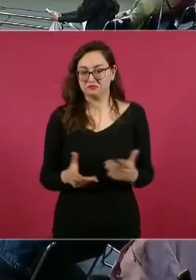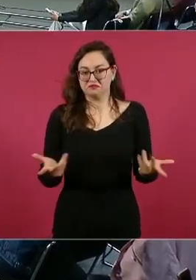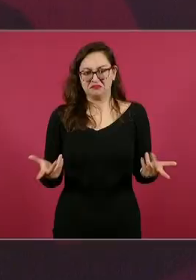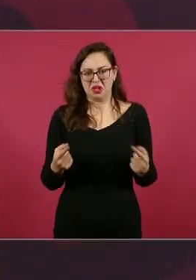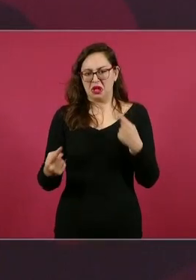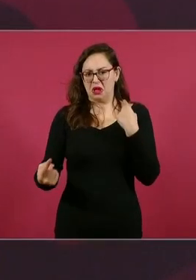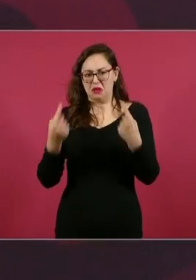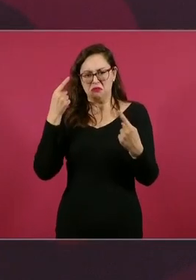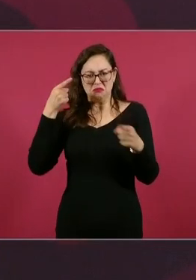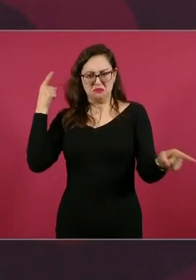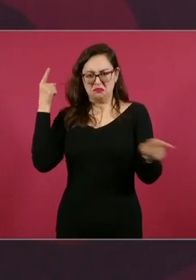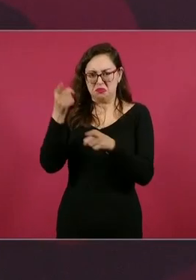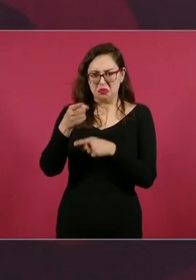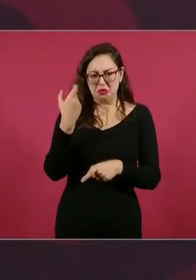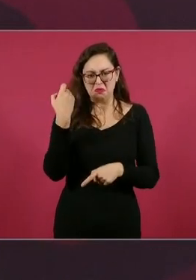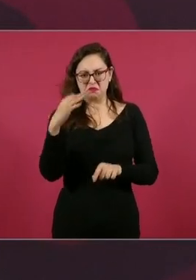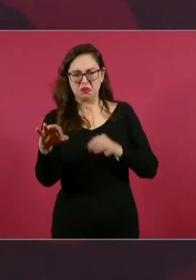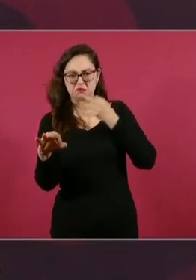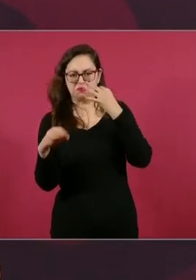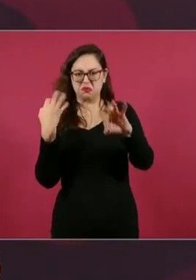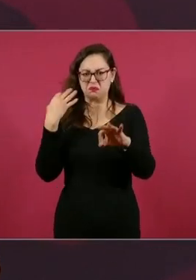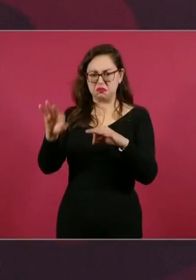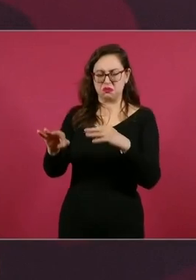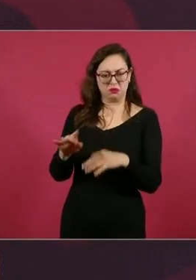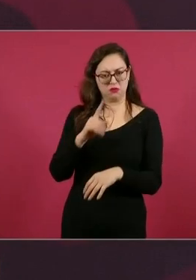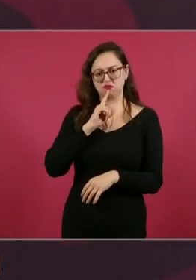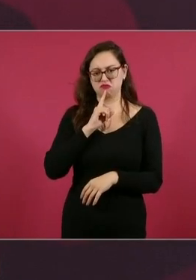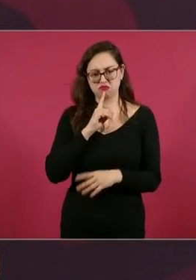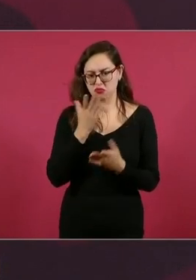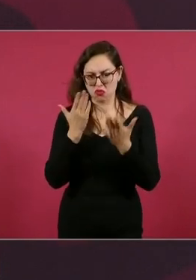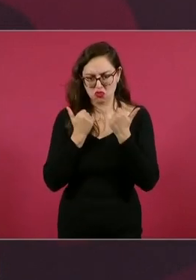nos insultamos sí no